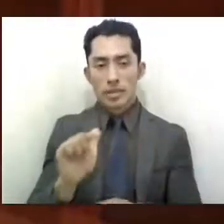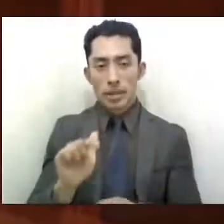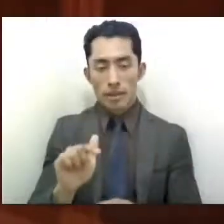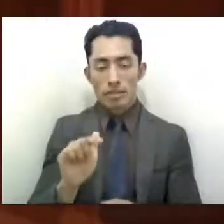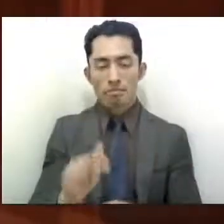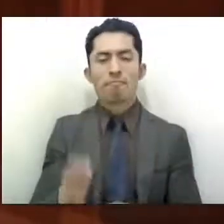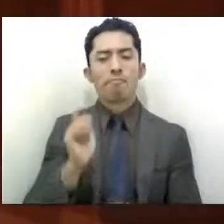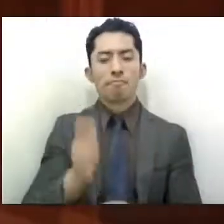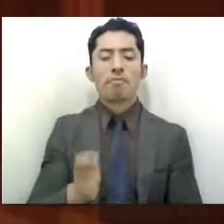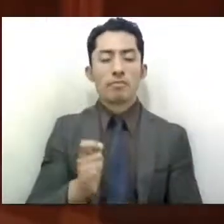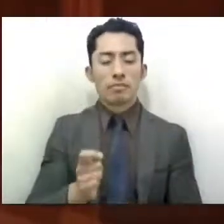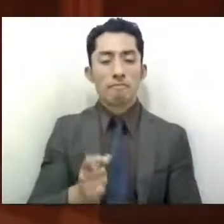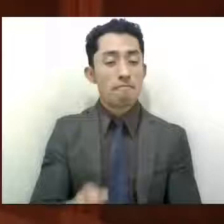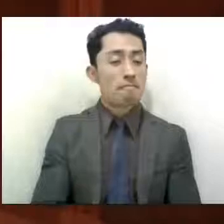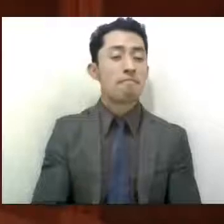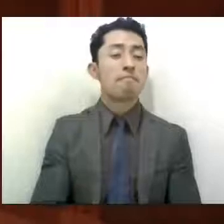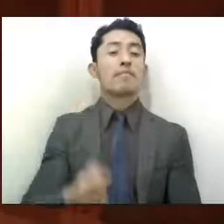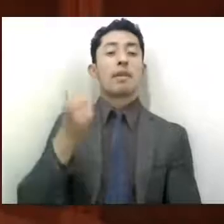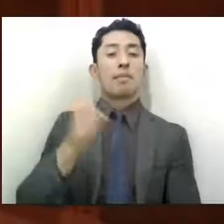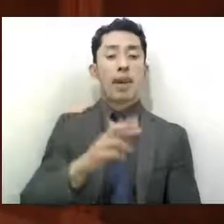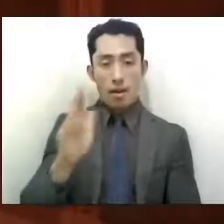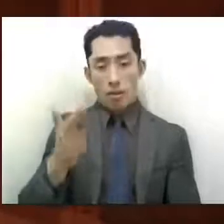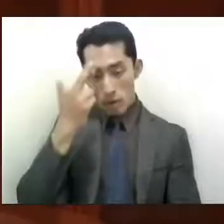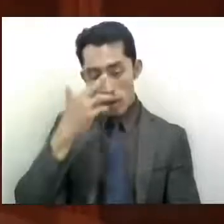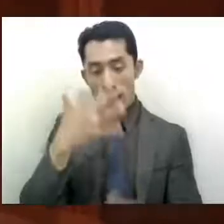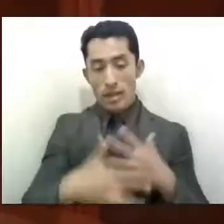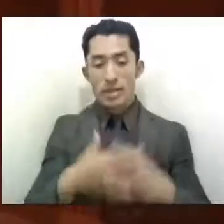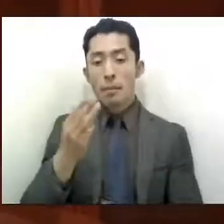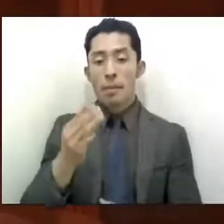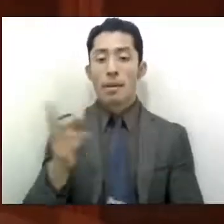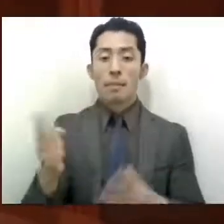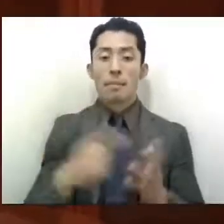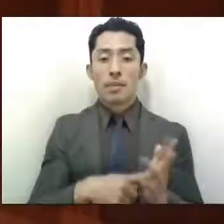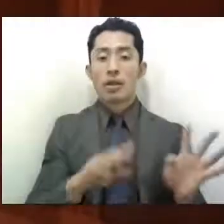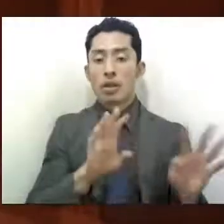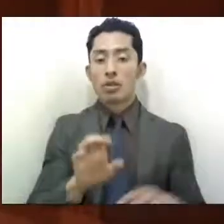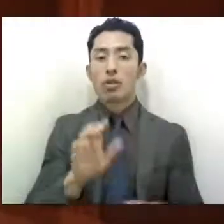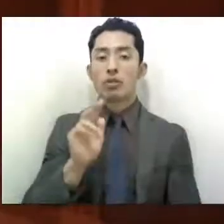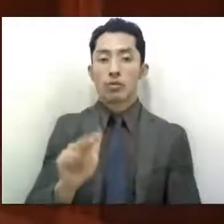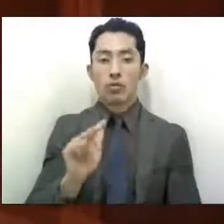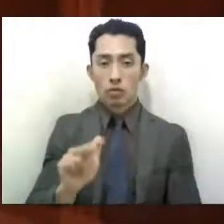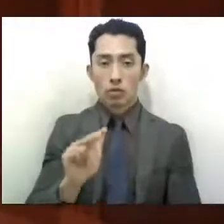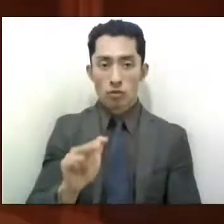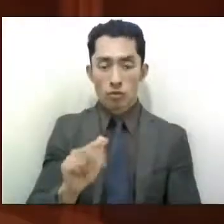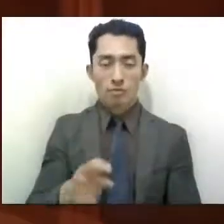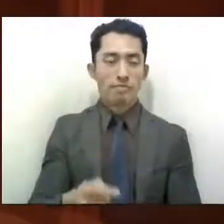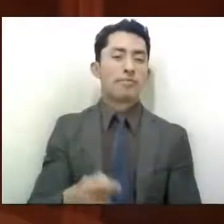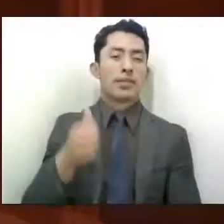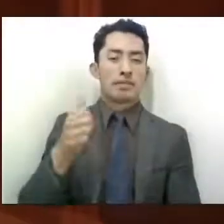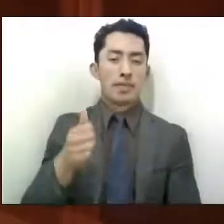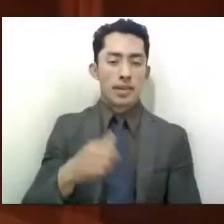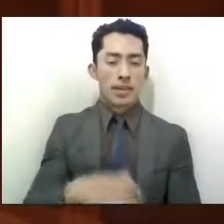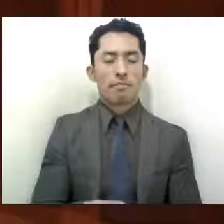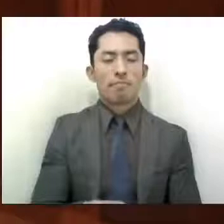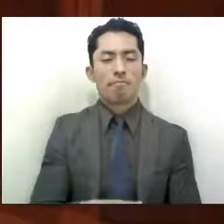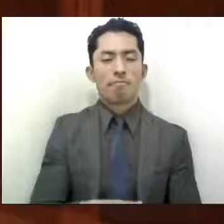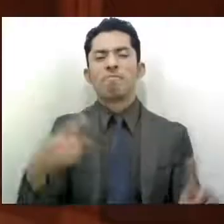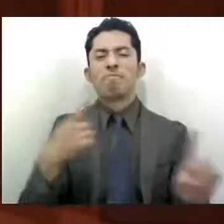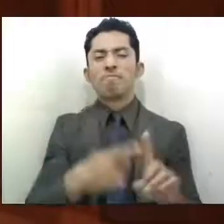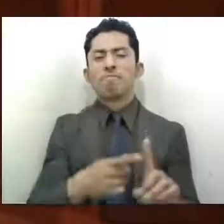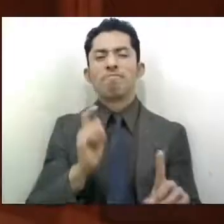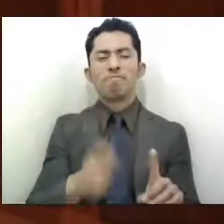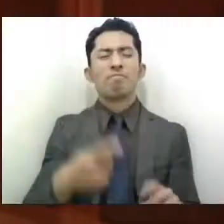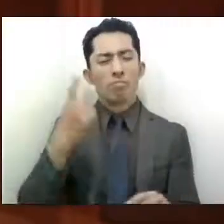celebración el 15 de mayo de 1918. La finalidad de declarar el Día del